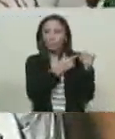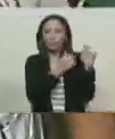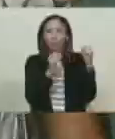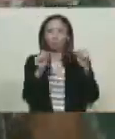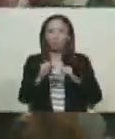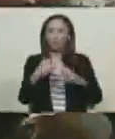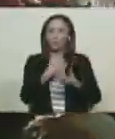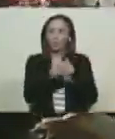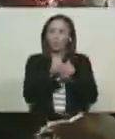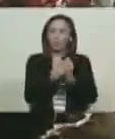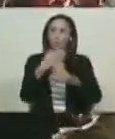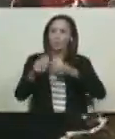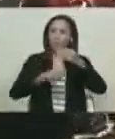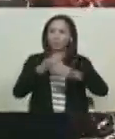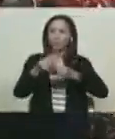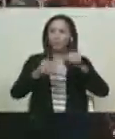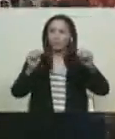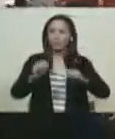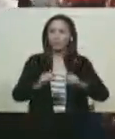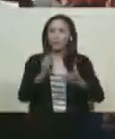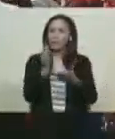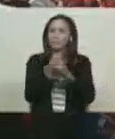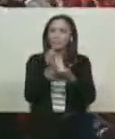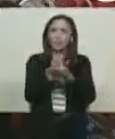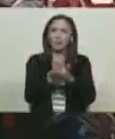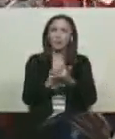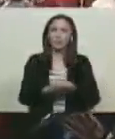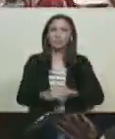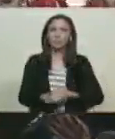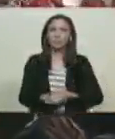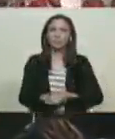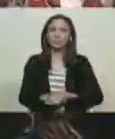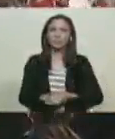Vamos, con amor, como siempre.